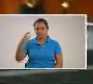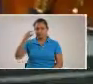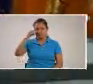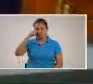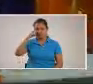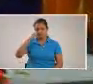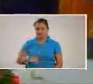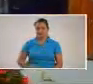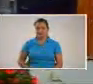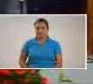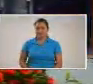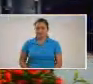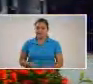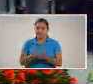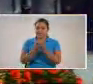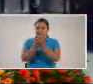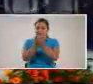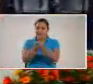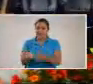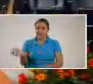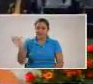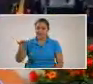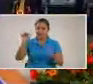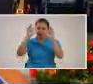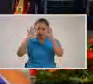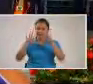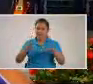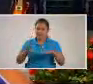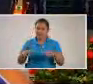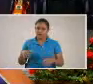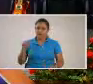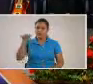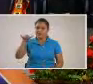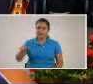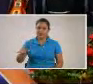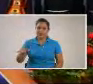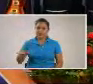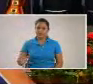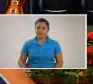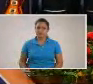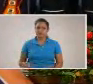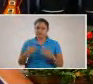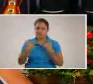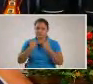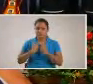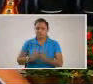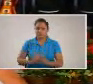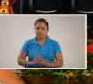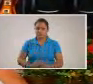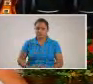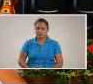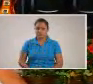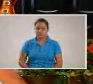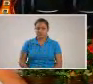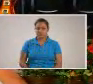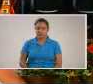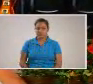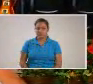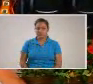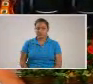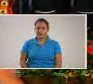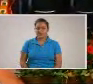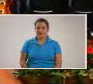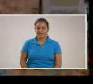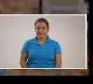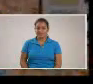arca, después del diluvio, quedó encallada, reposó en el monte Ararat. Entonces, yo no sé si usted